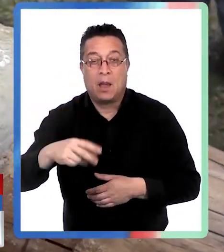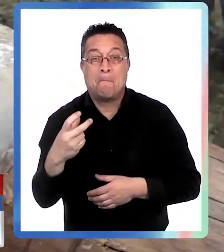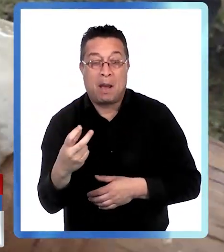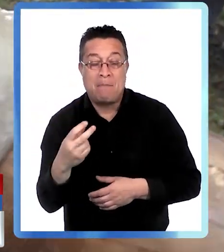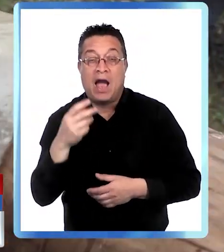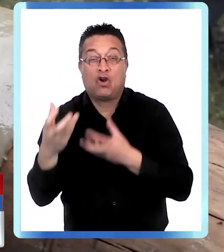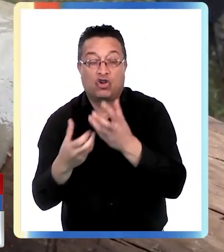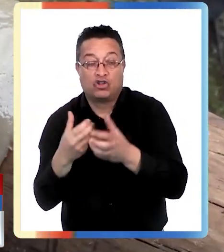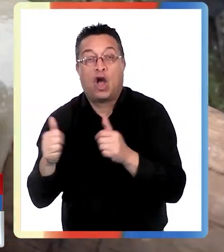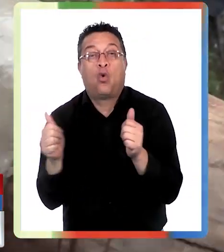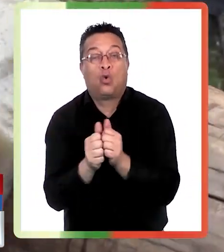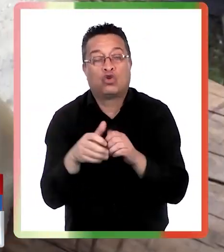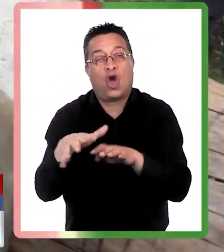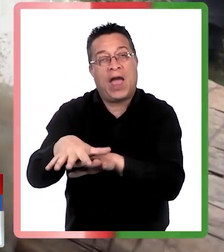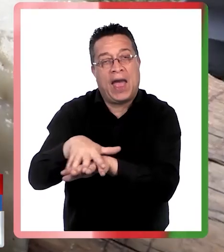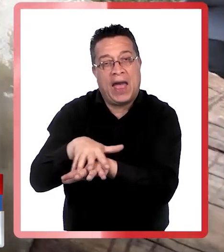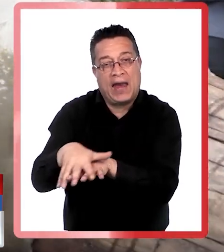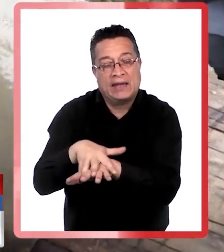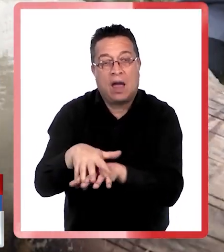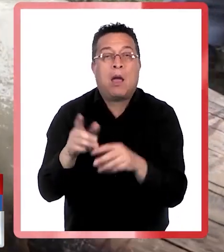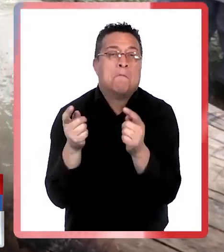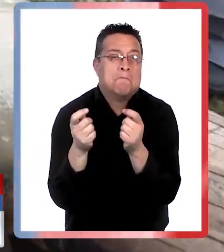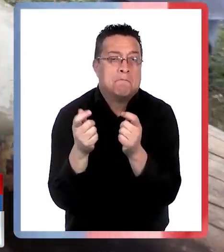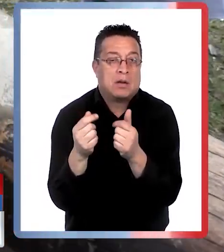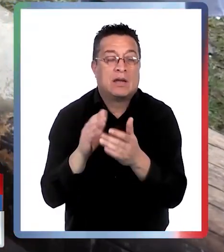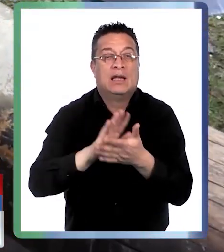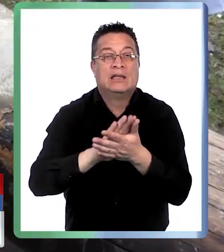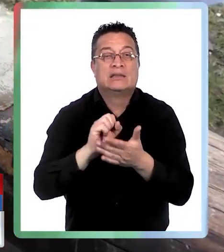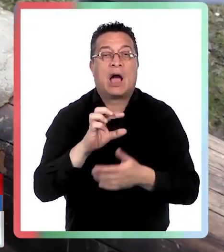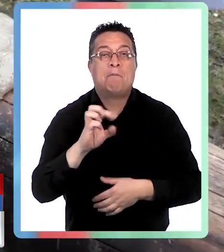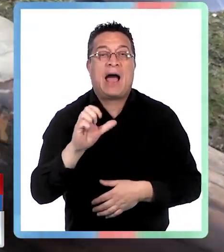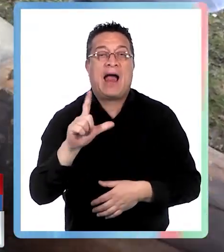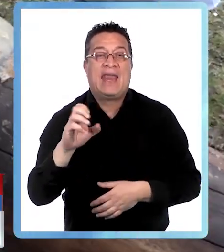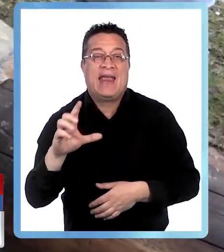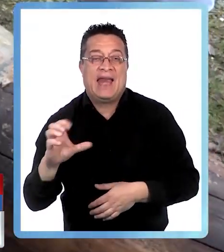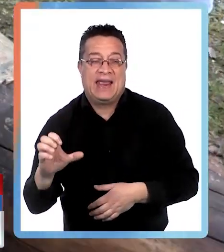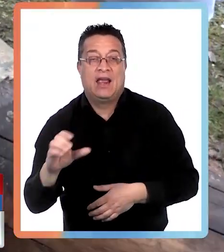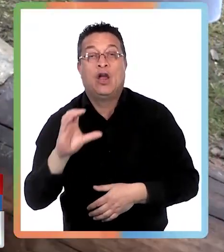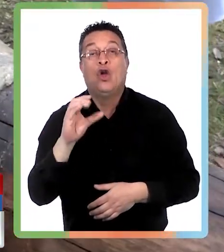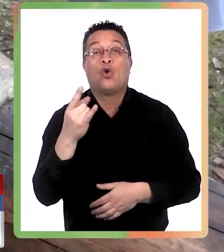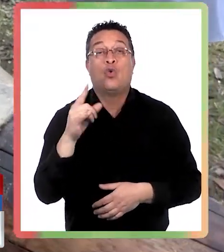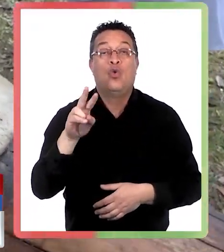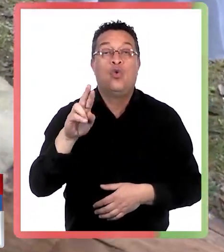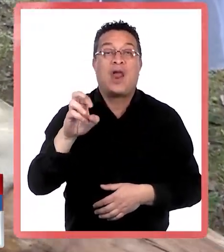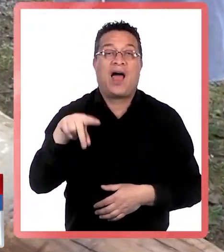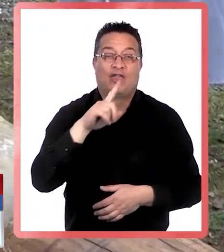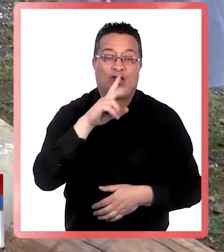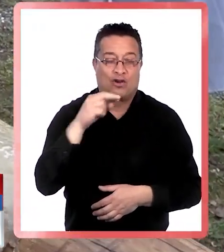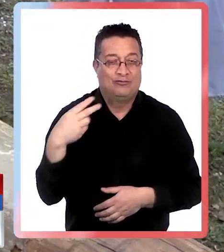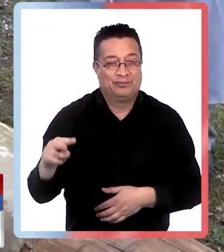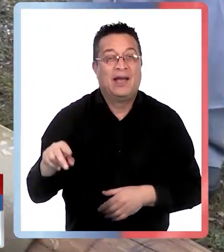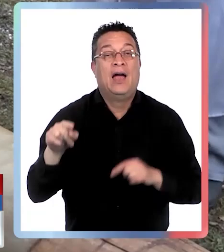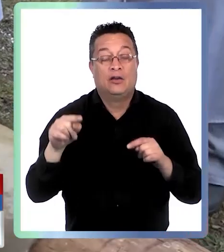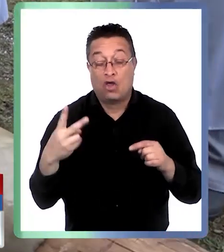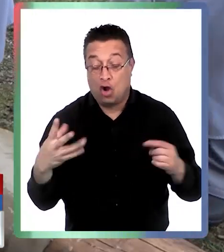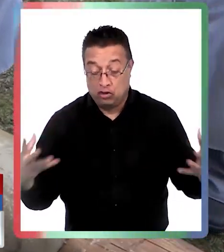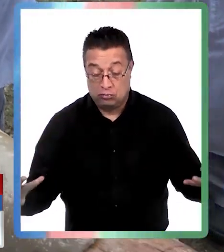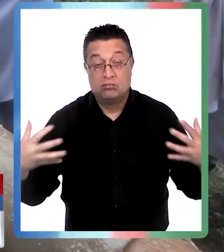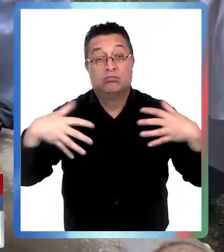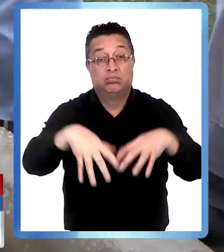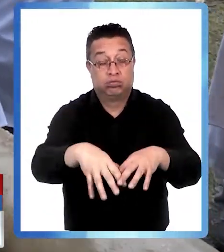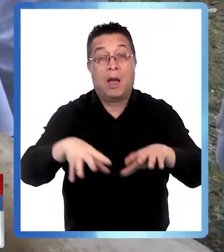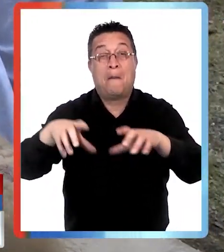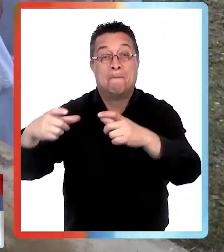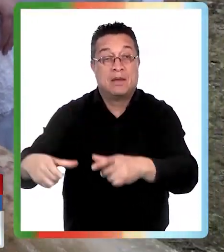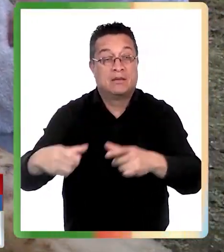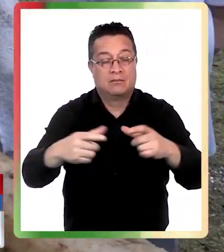cocida con harina que simila el chapaleles estas dos chuchoca hoy día lo llevamos a la mesa como